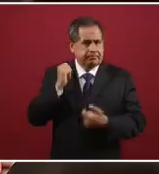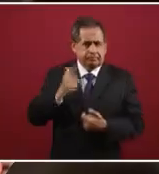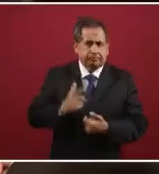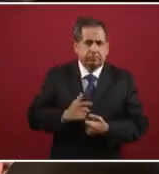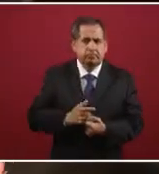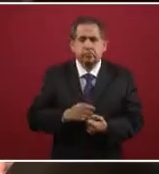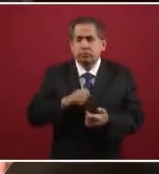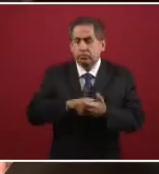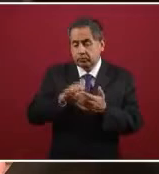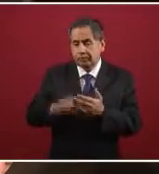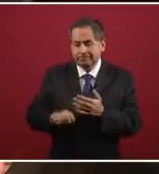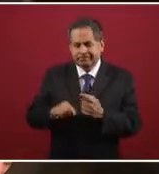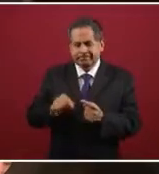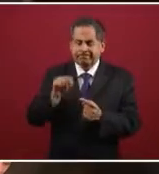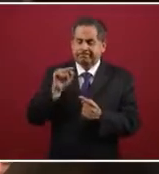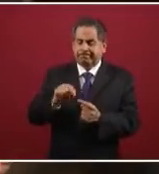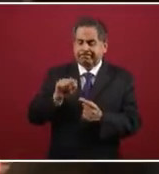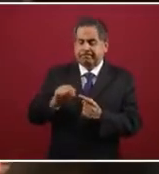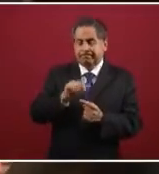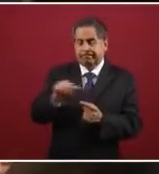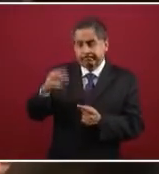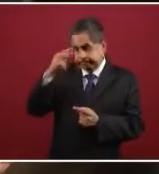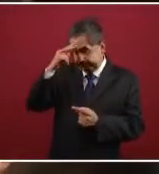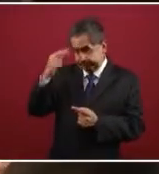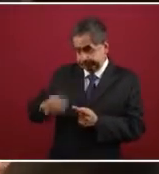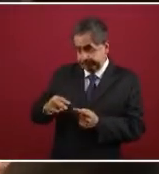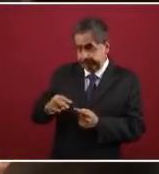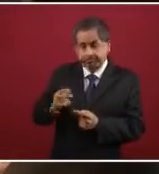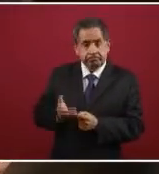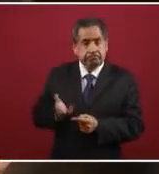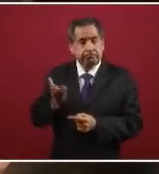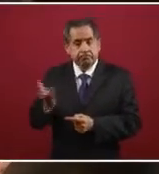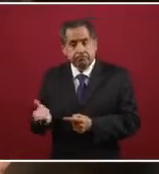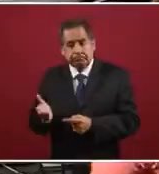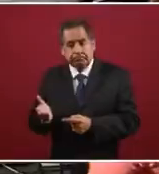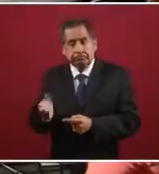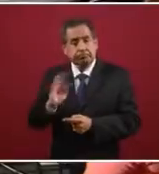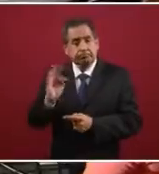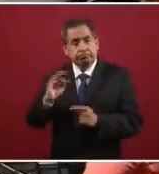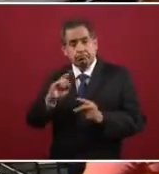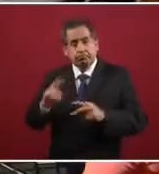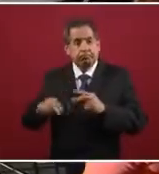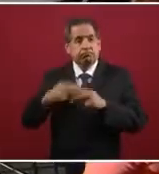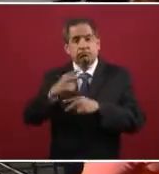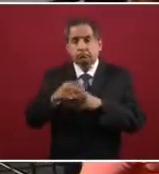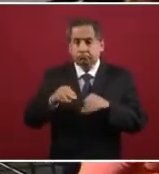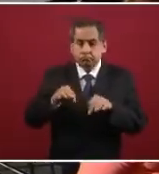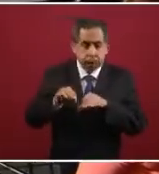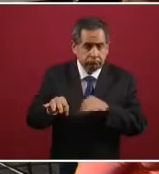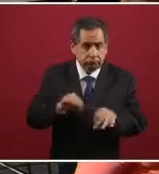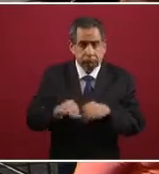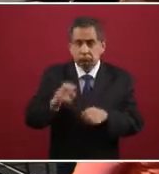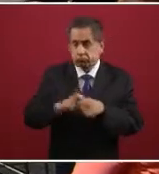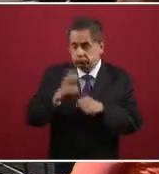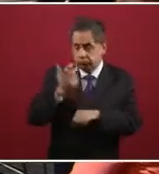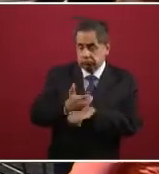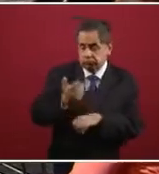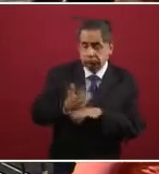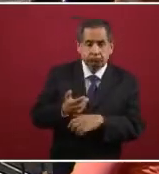por ejemplo, en particular a los mexicanos se les pide que si van a tener un trabajo en ese